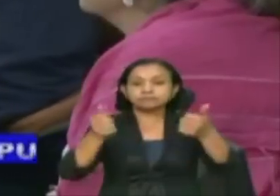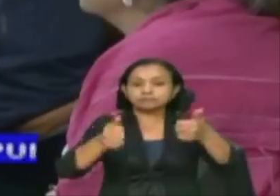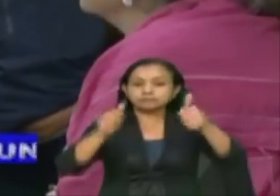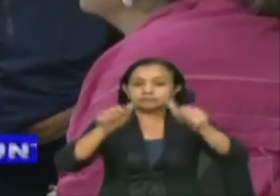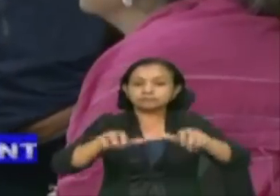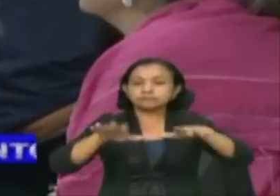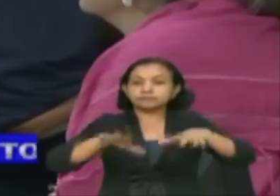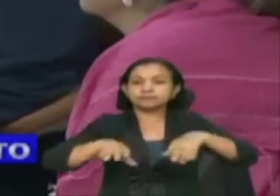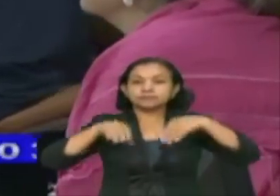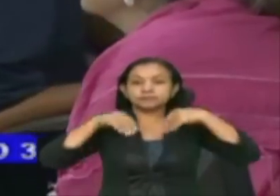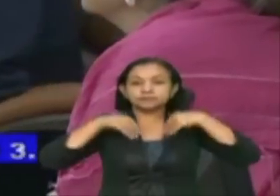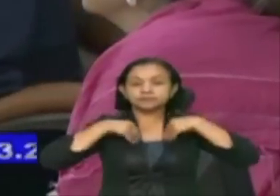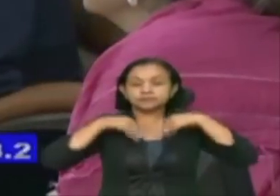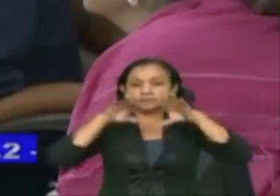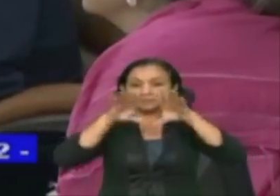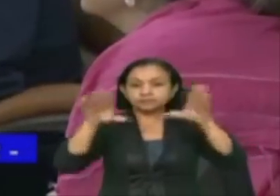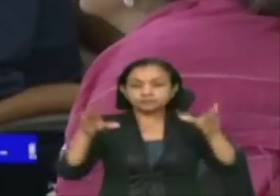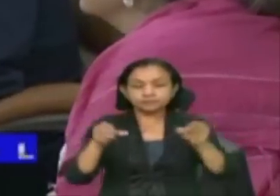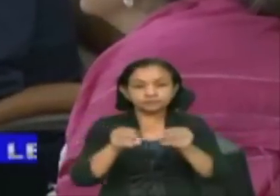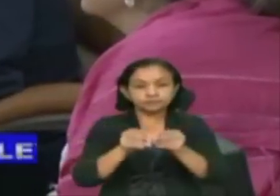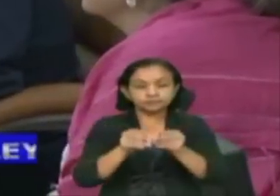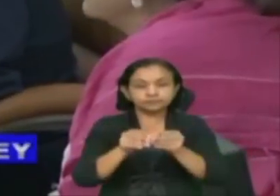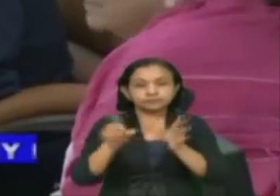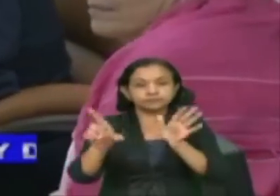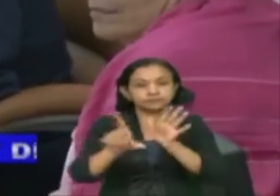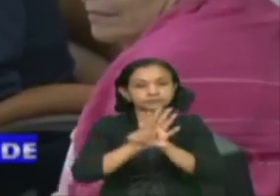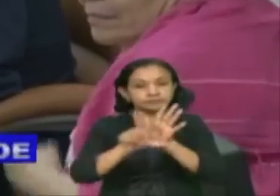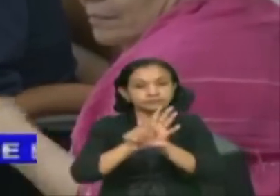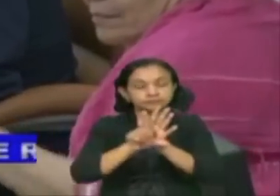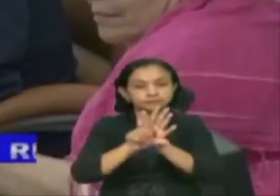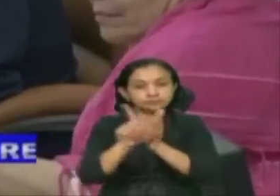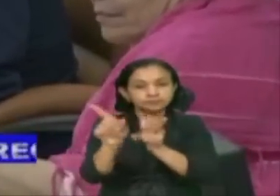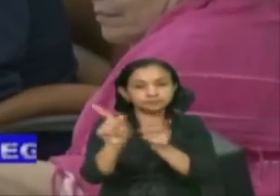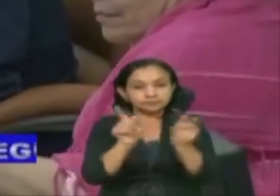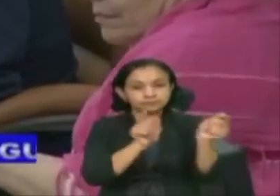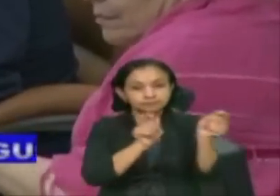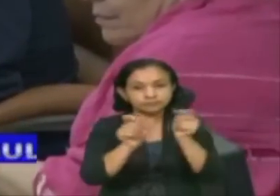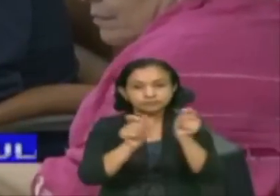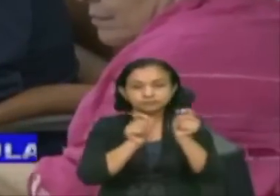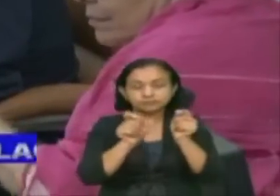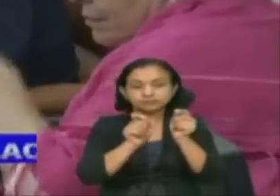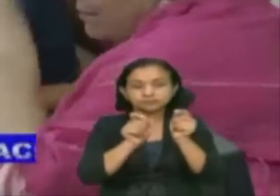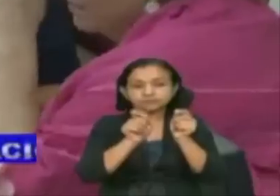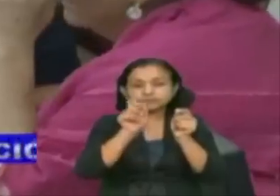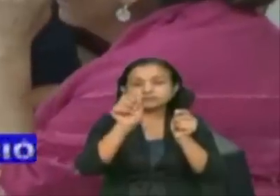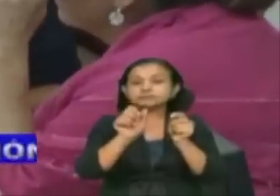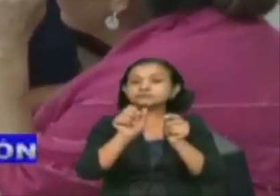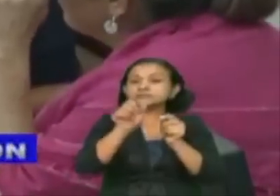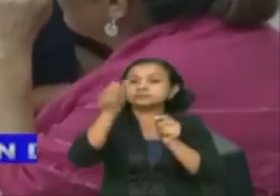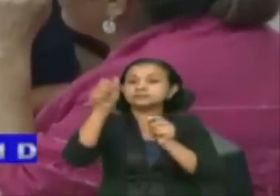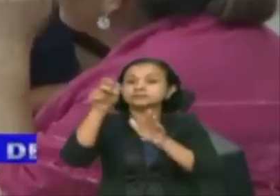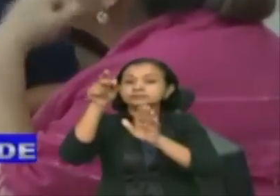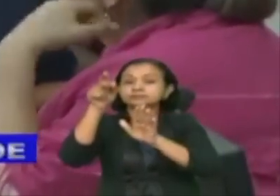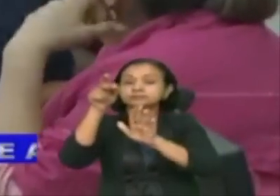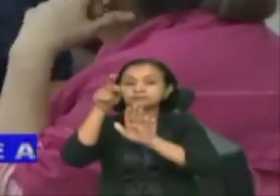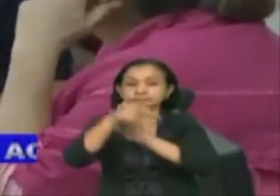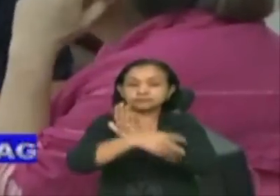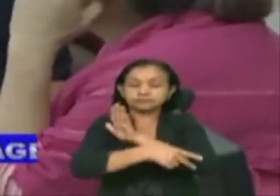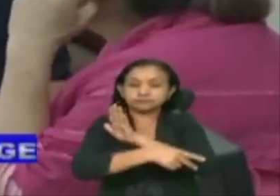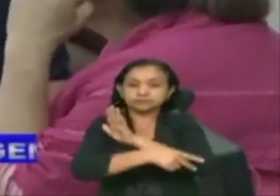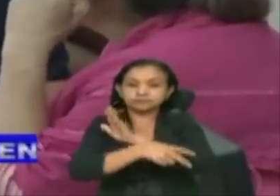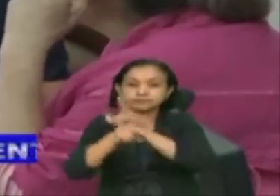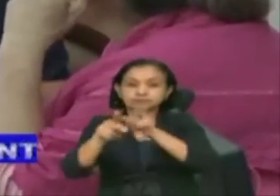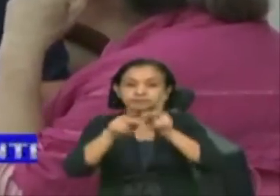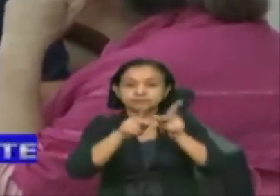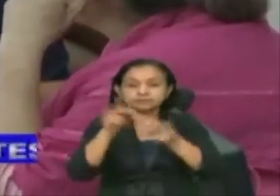aprueba en lo general la ley de regulación de los agentes